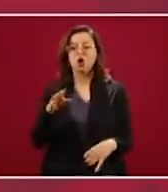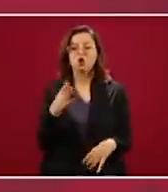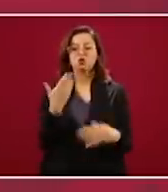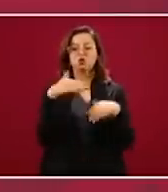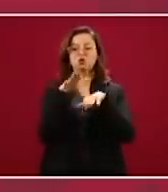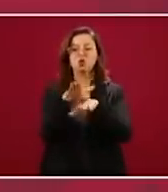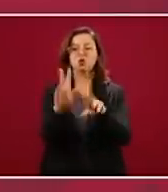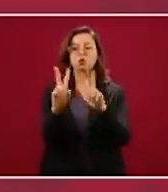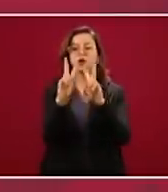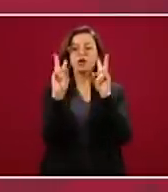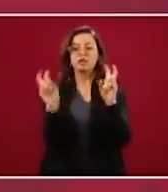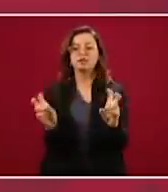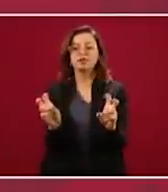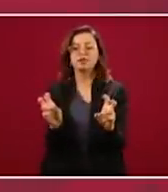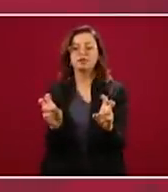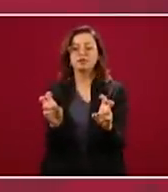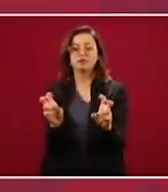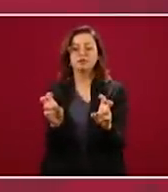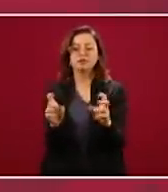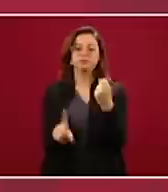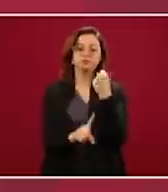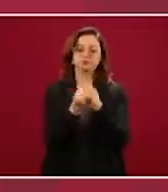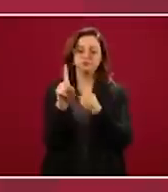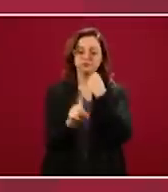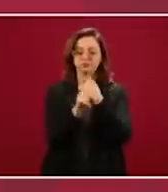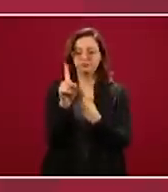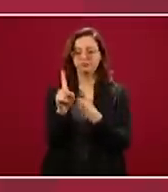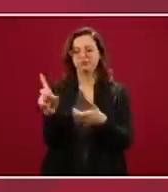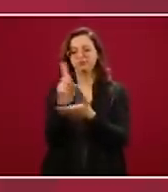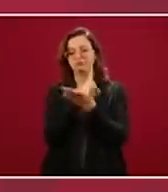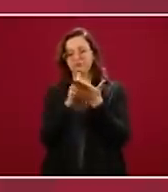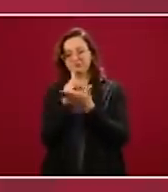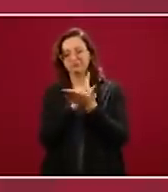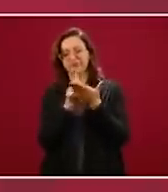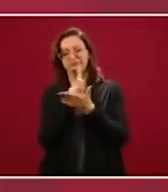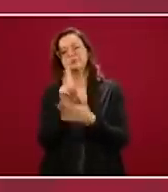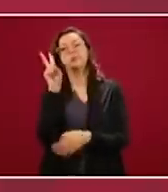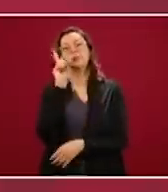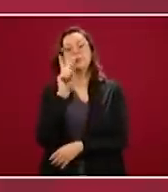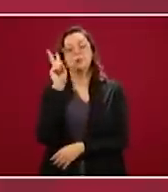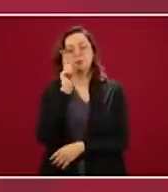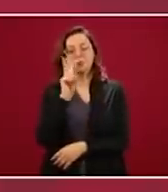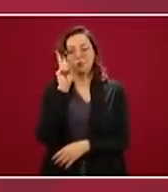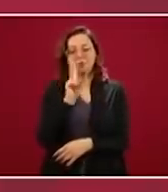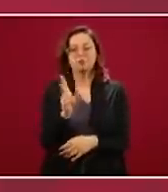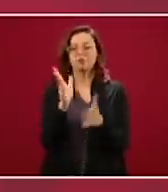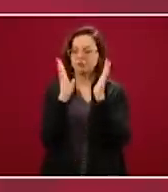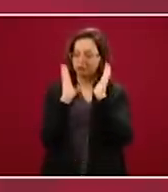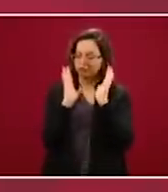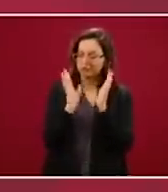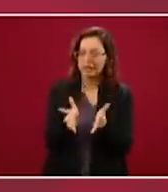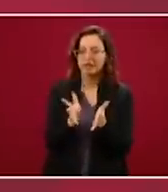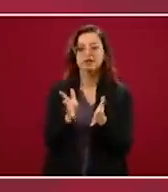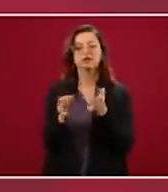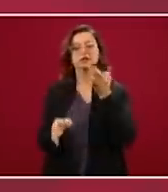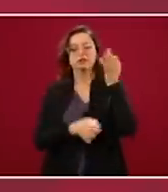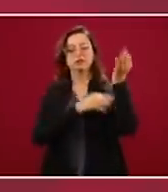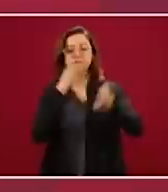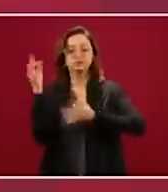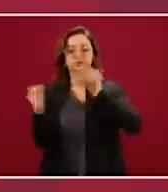enfrentar el problema de las adicciones, ya la campaña